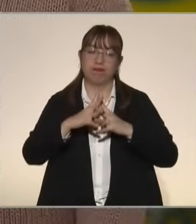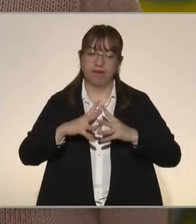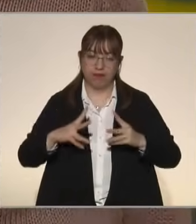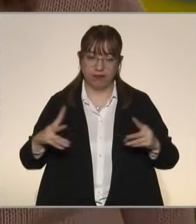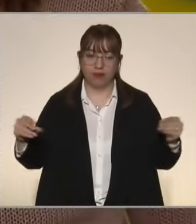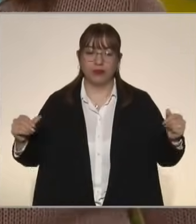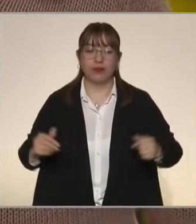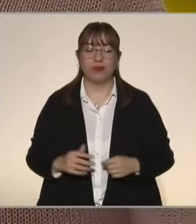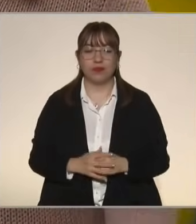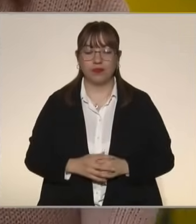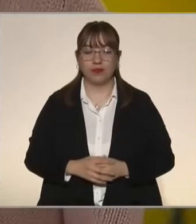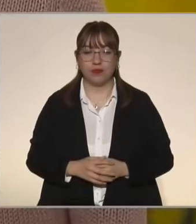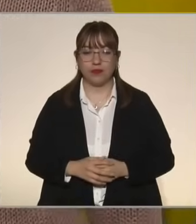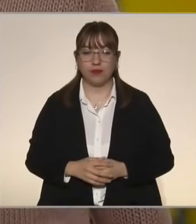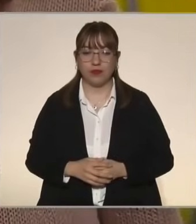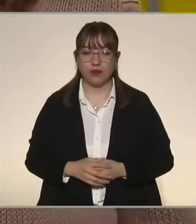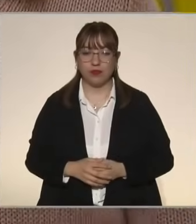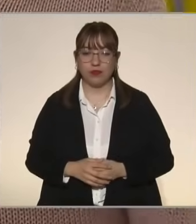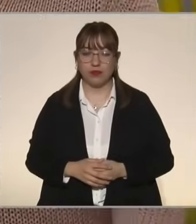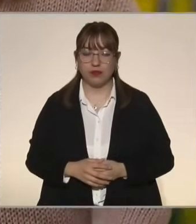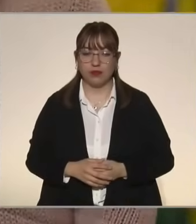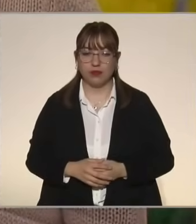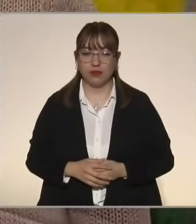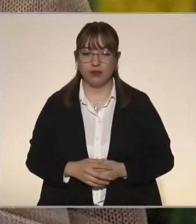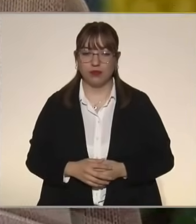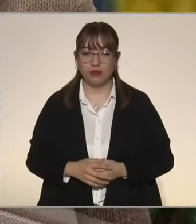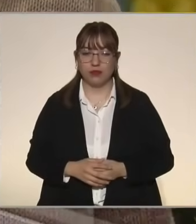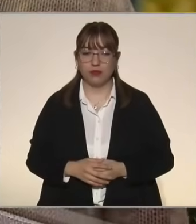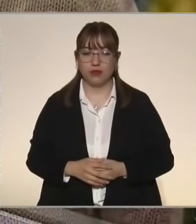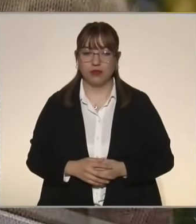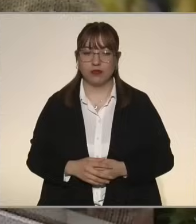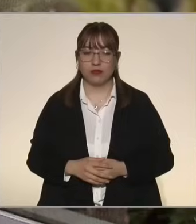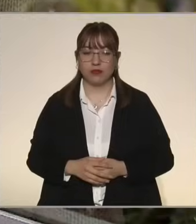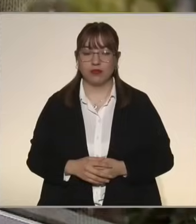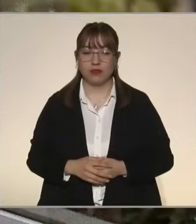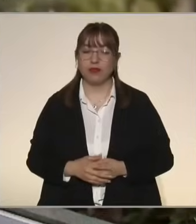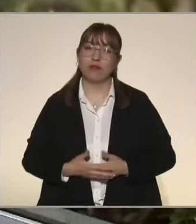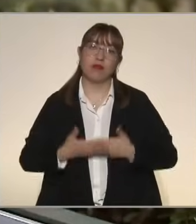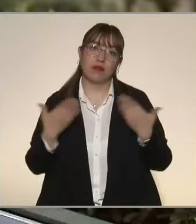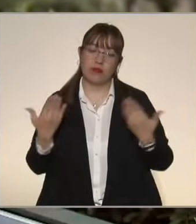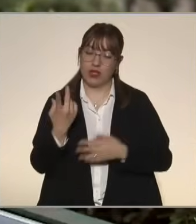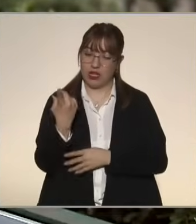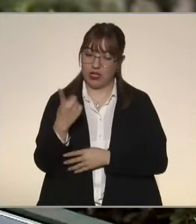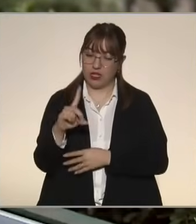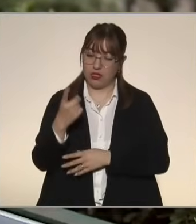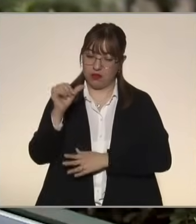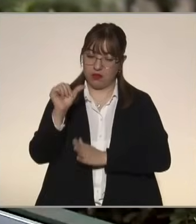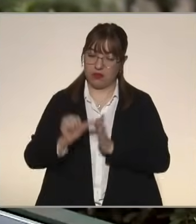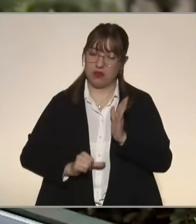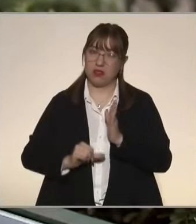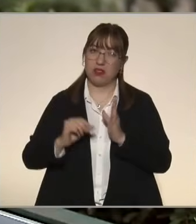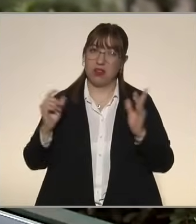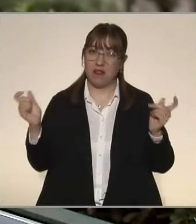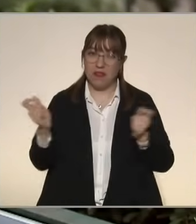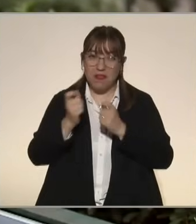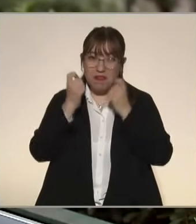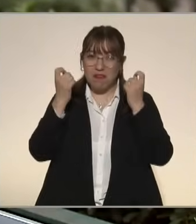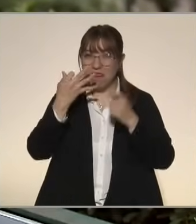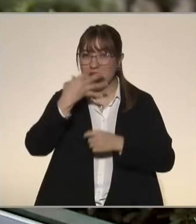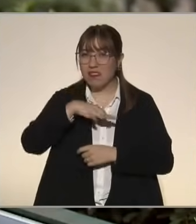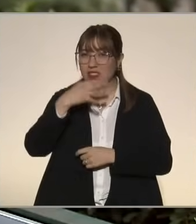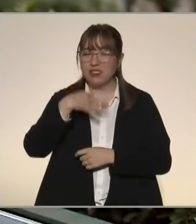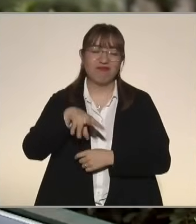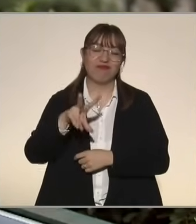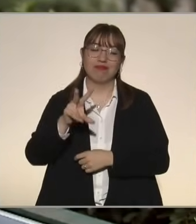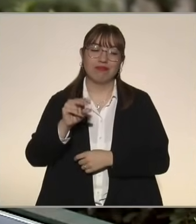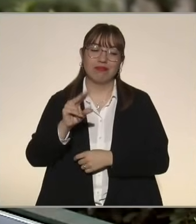mí ya no es algo que se tenga que festejar. Yo creo que hay que festejar el día a día y